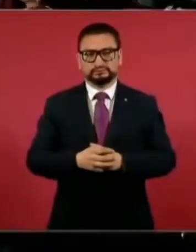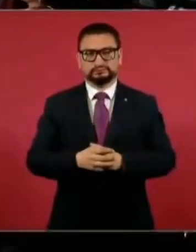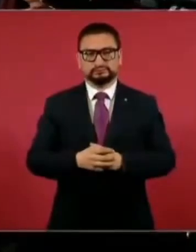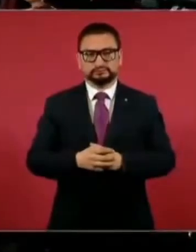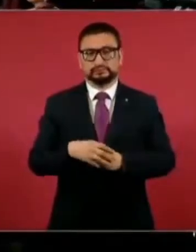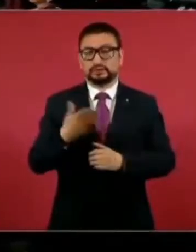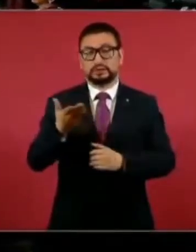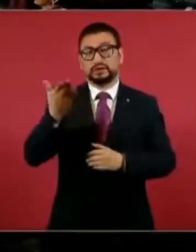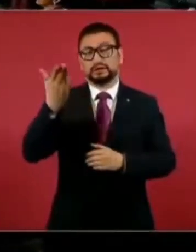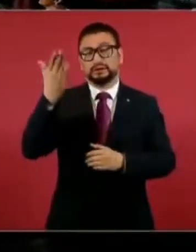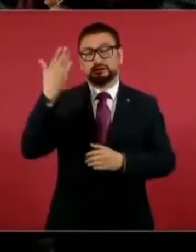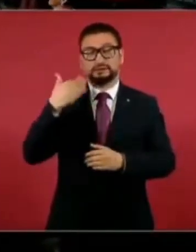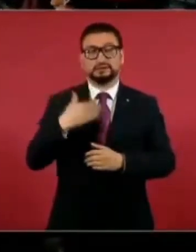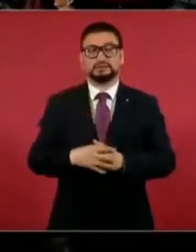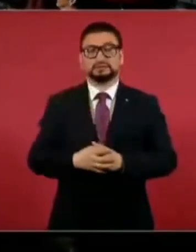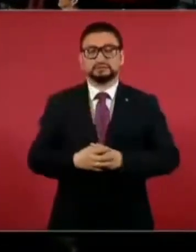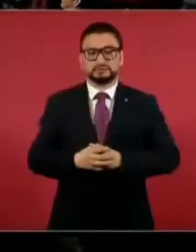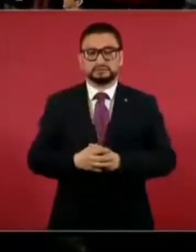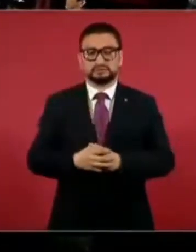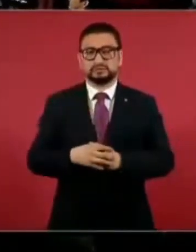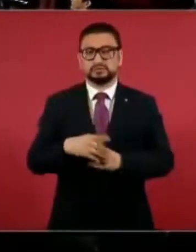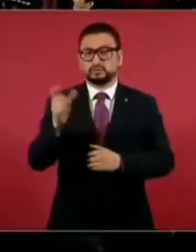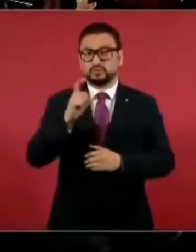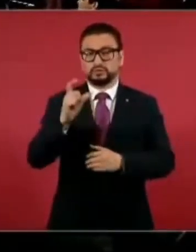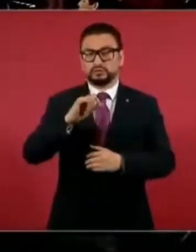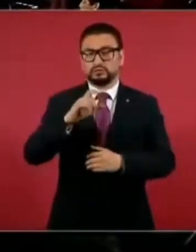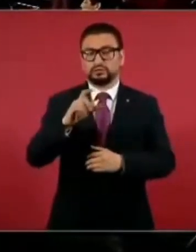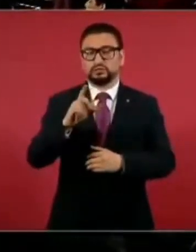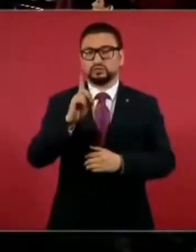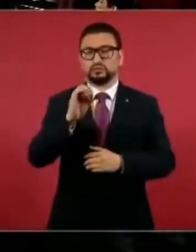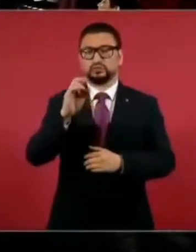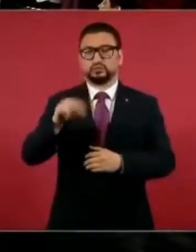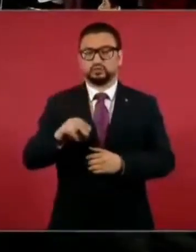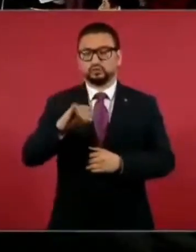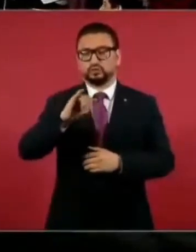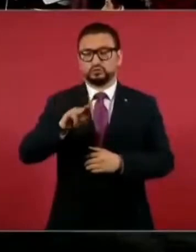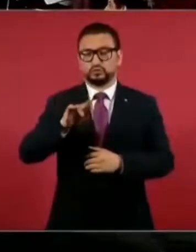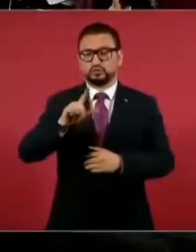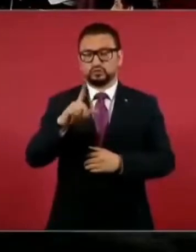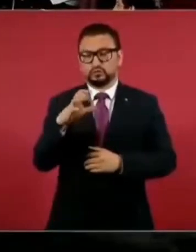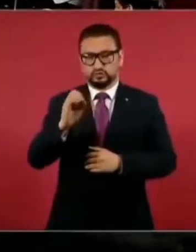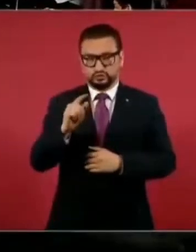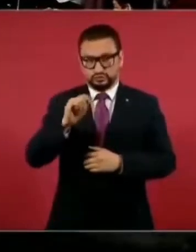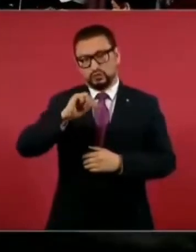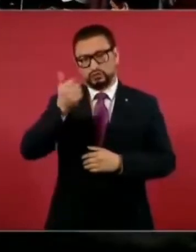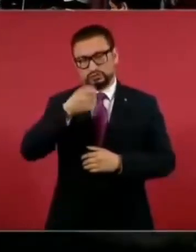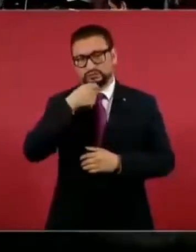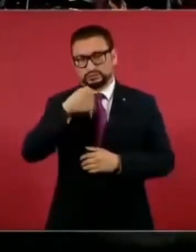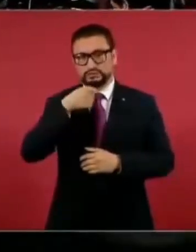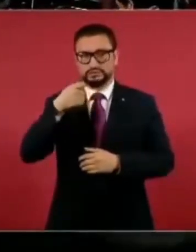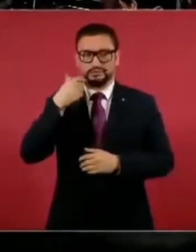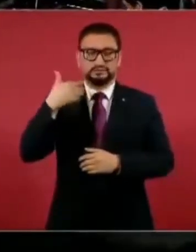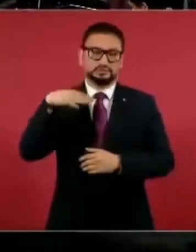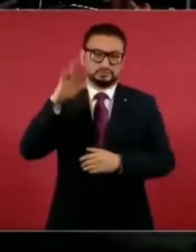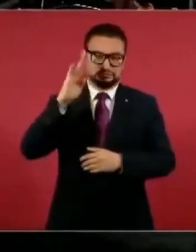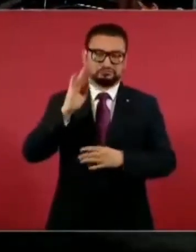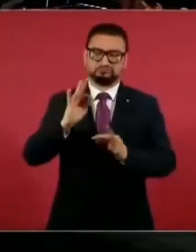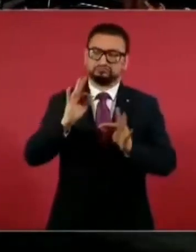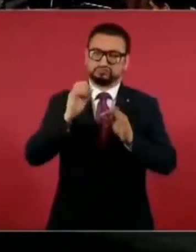llevó a cabo don Julio Scherer y otros periodistas